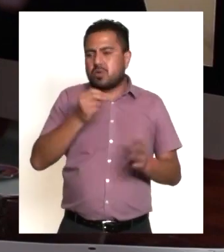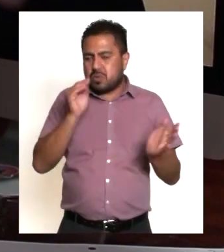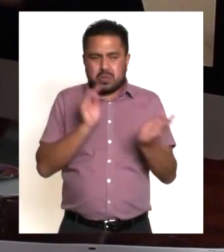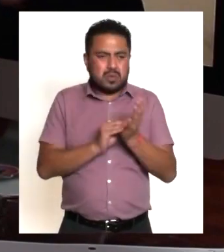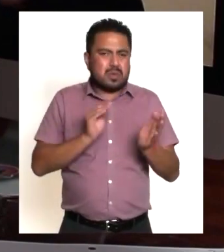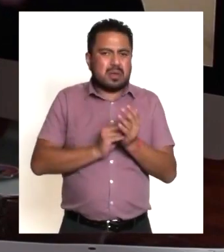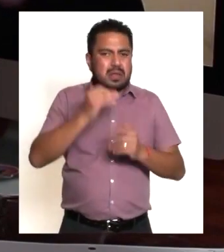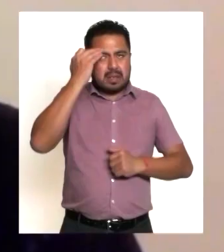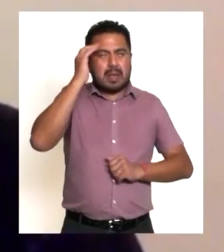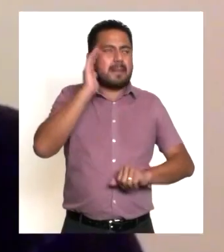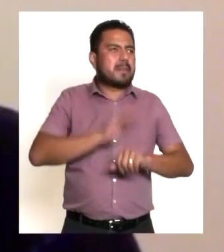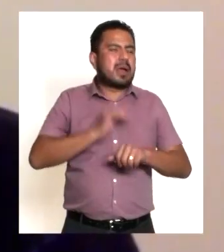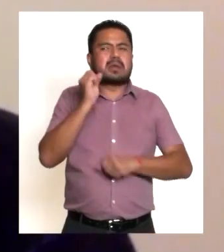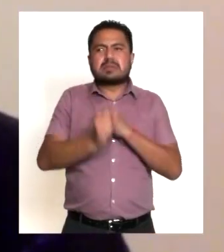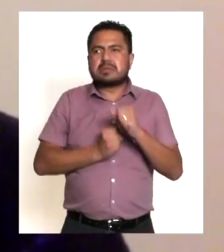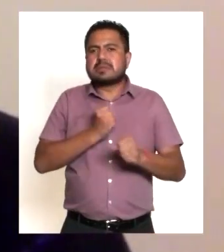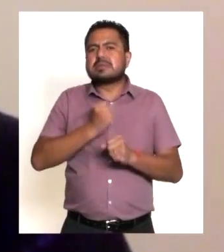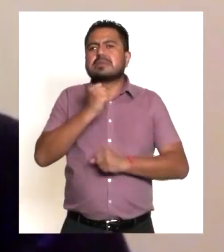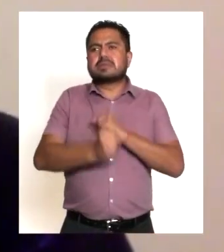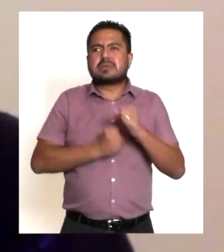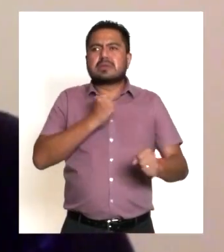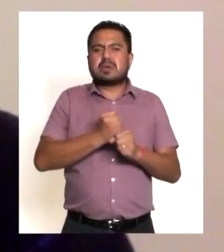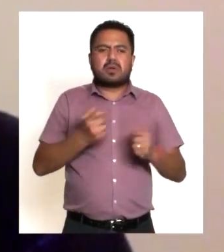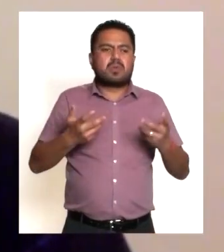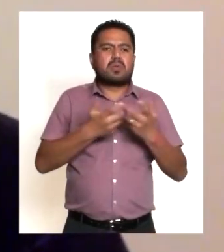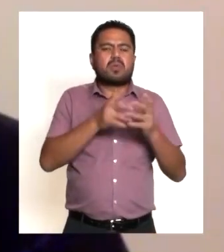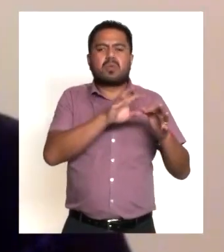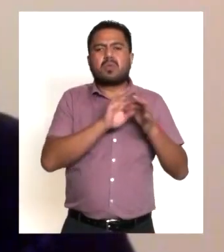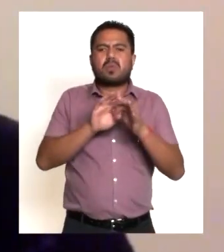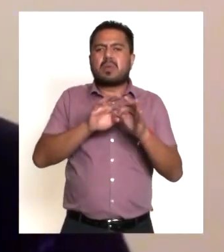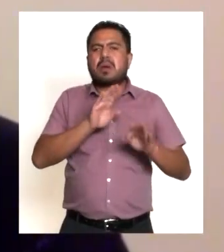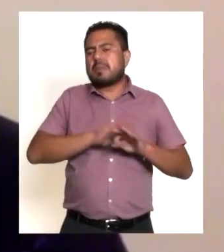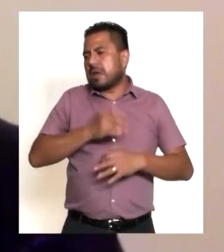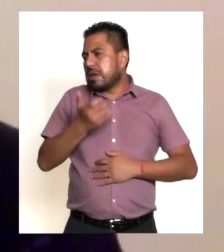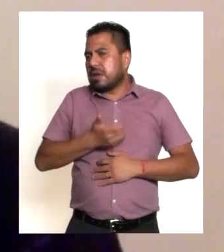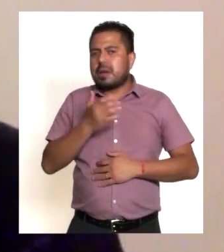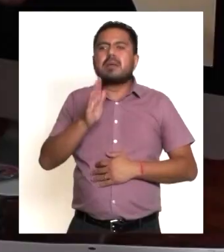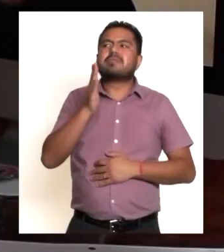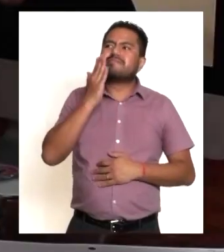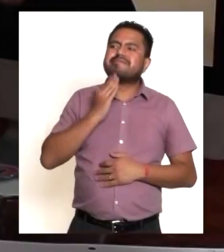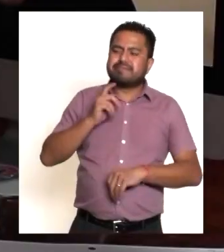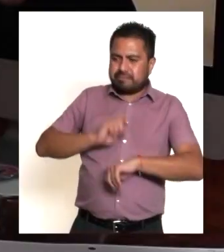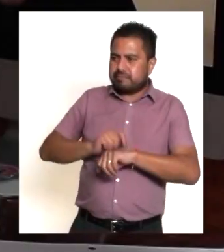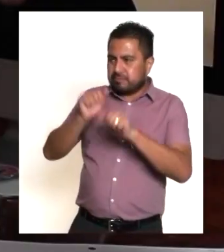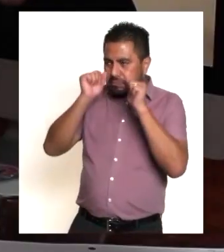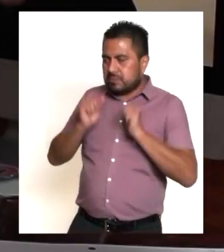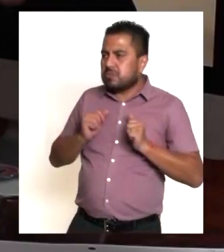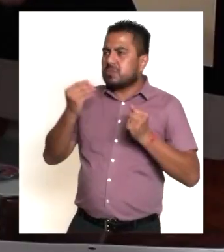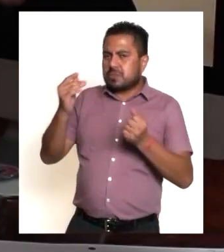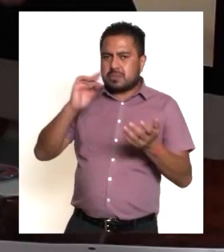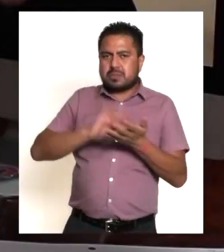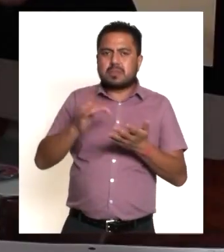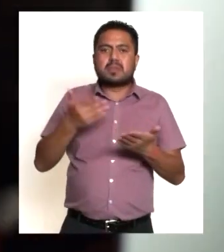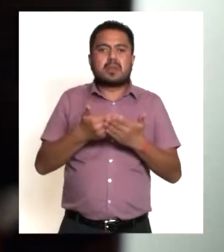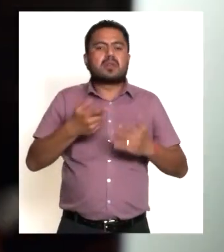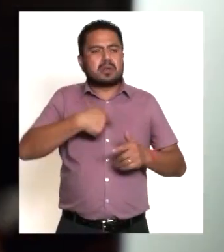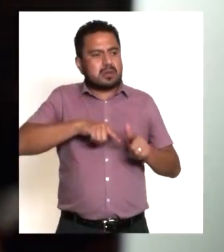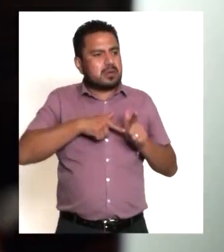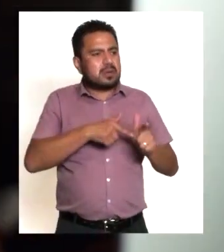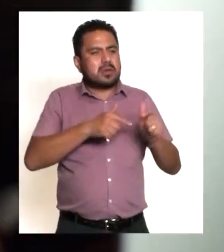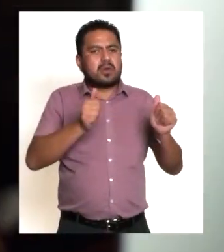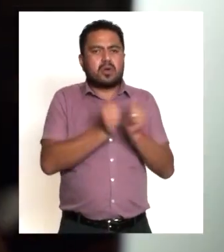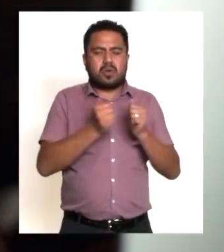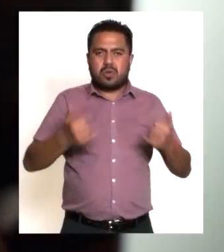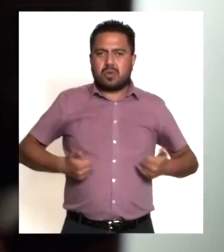eso todavía tardará muchos años para que tengamos computadoras cuánticas prácticas. Muy amable por tu tiempo, muchas gracias. Y